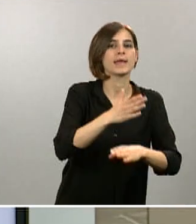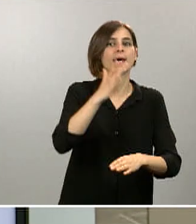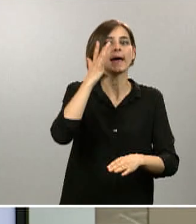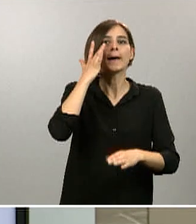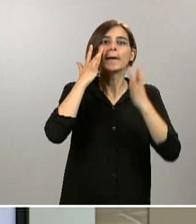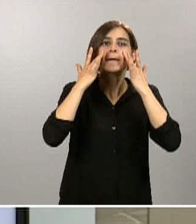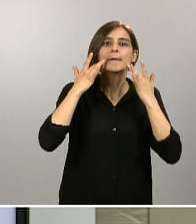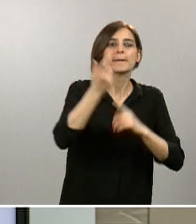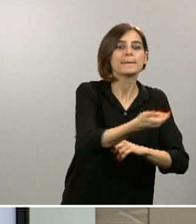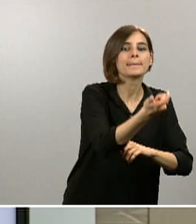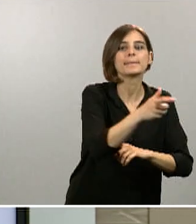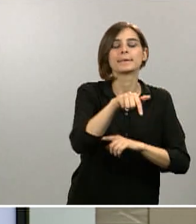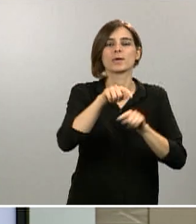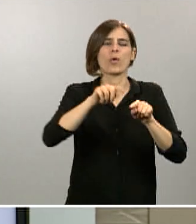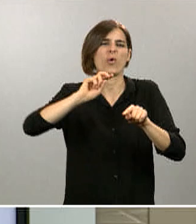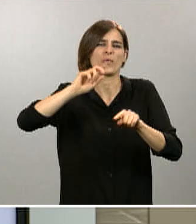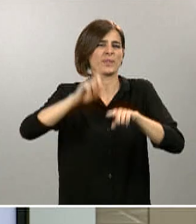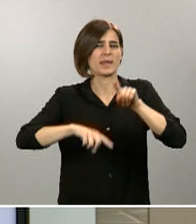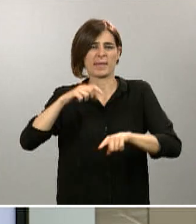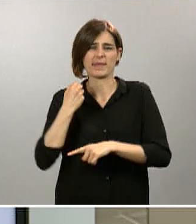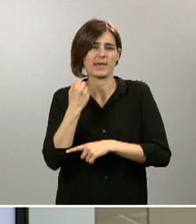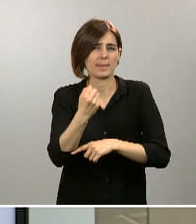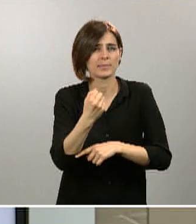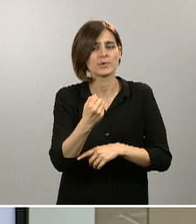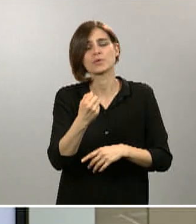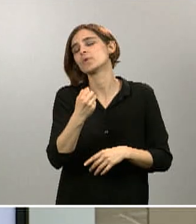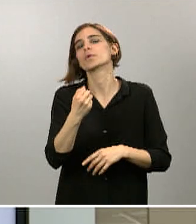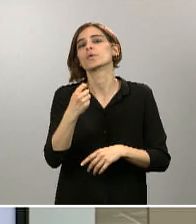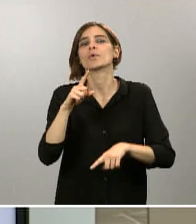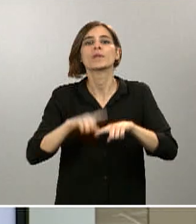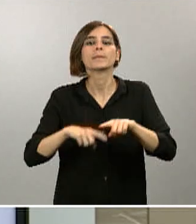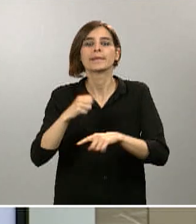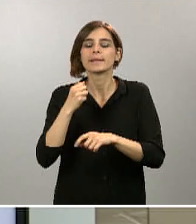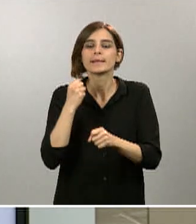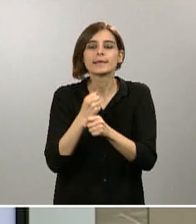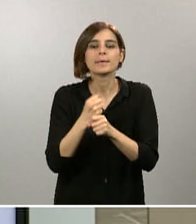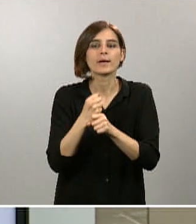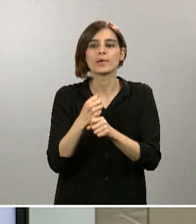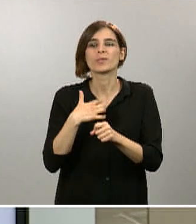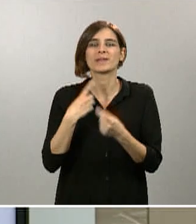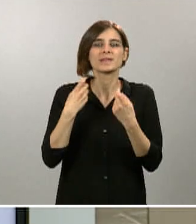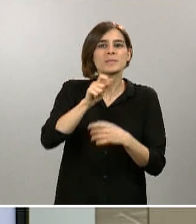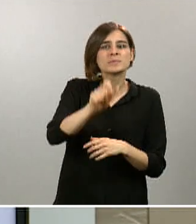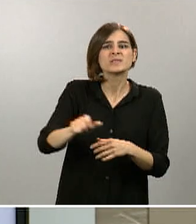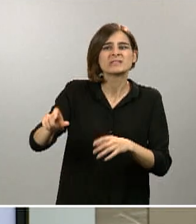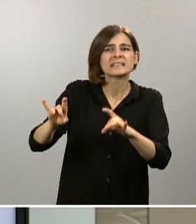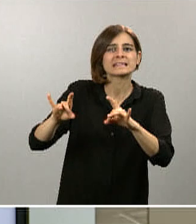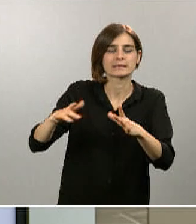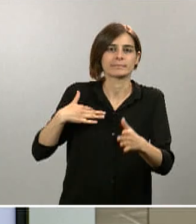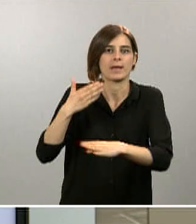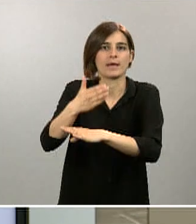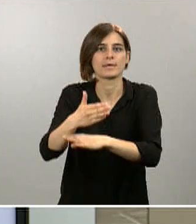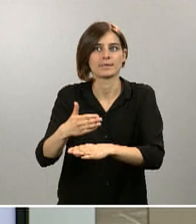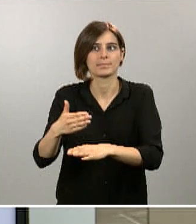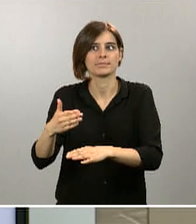o de apoyos a personas más desfavorecidas. No puedo decirle ahora mismo nada